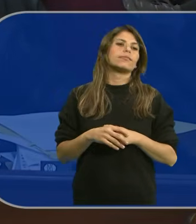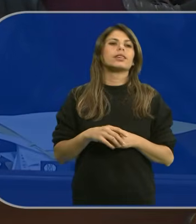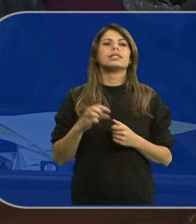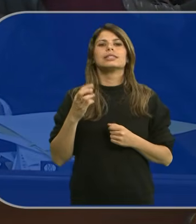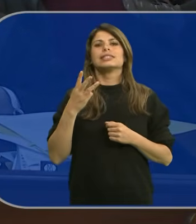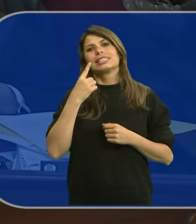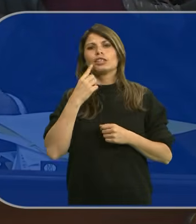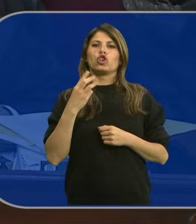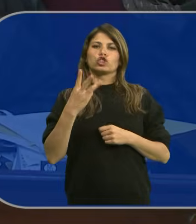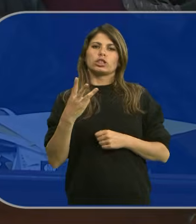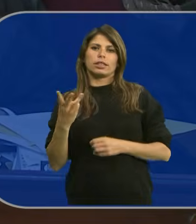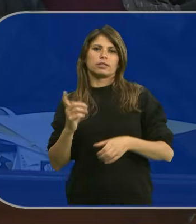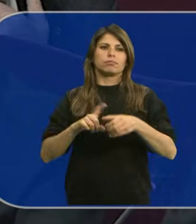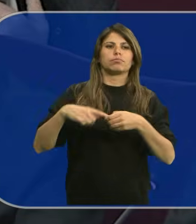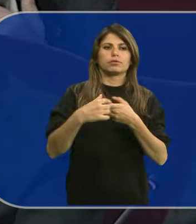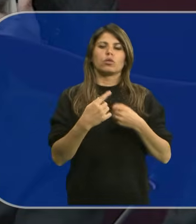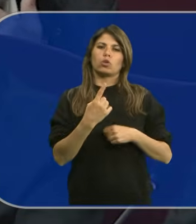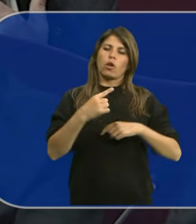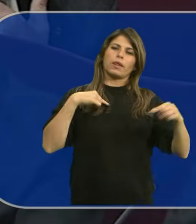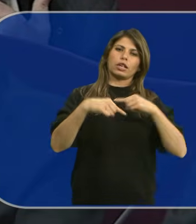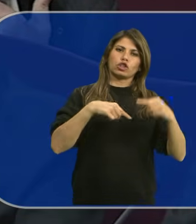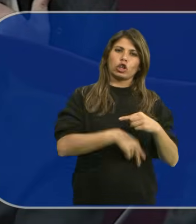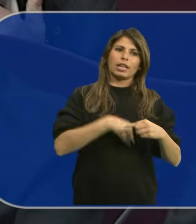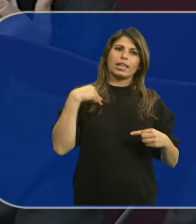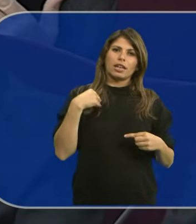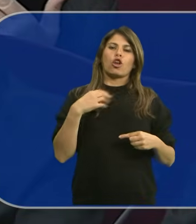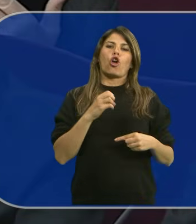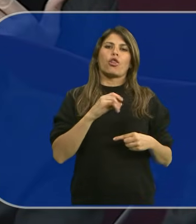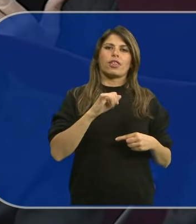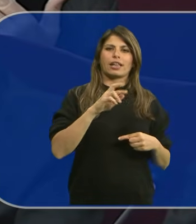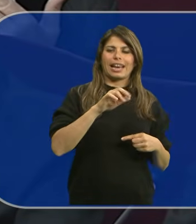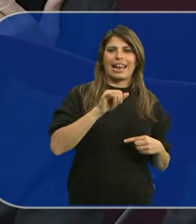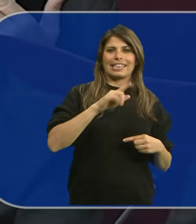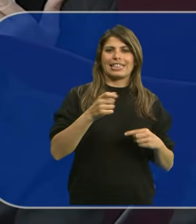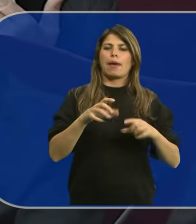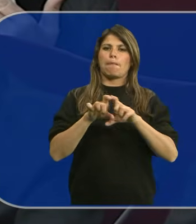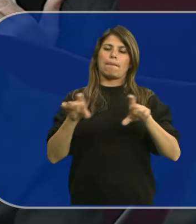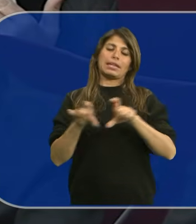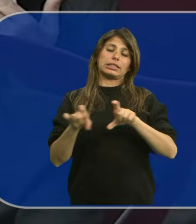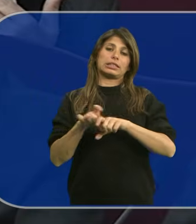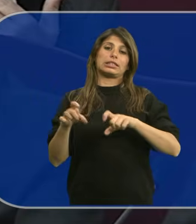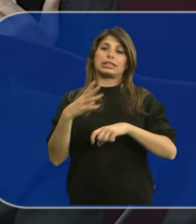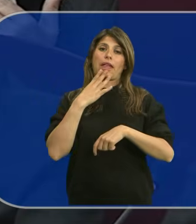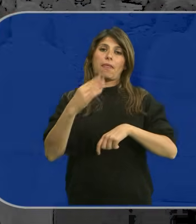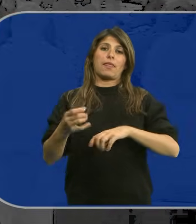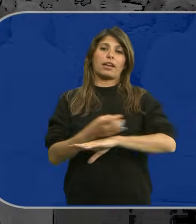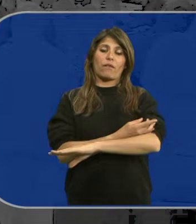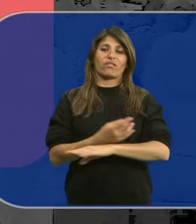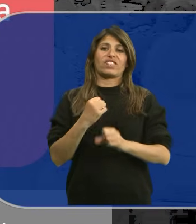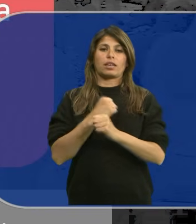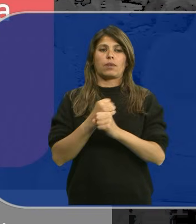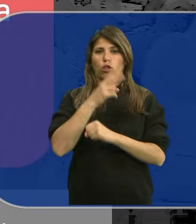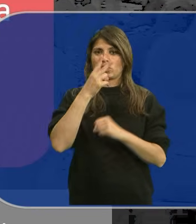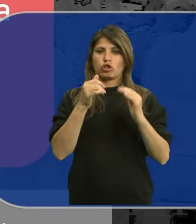los testigos que han intervenido, entre ellos el que fuera director general de Logirrail, la empresa filial de Renfe en la que trabajó Claudia más de 2 años. Me